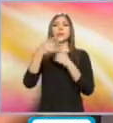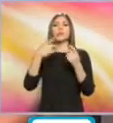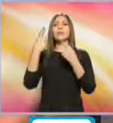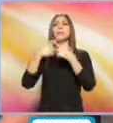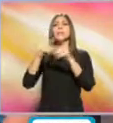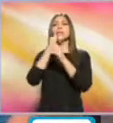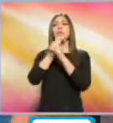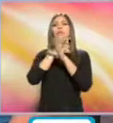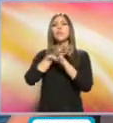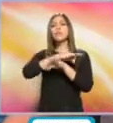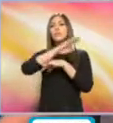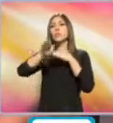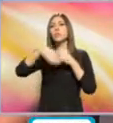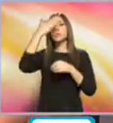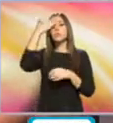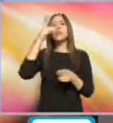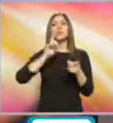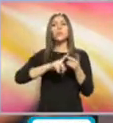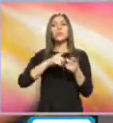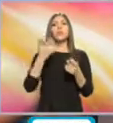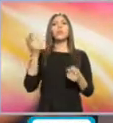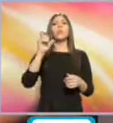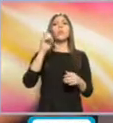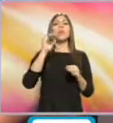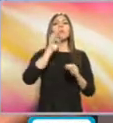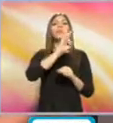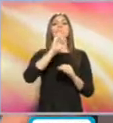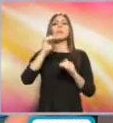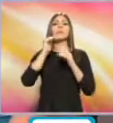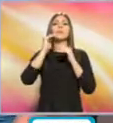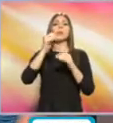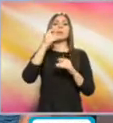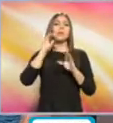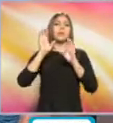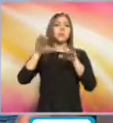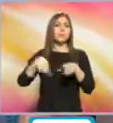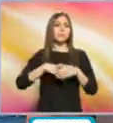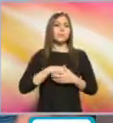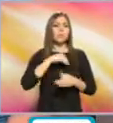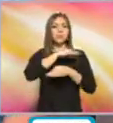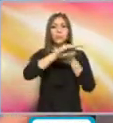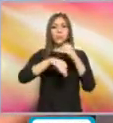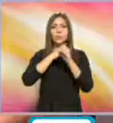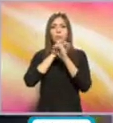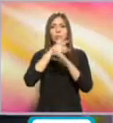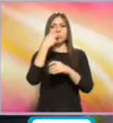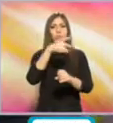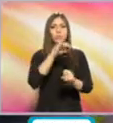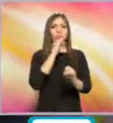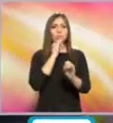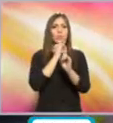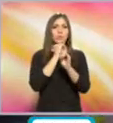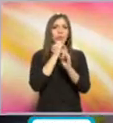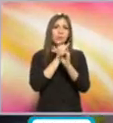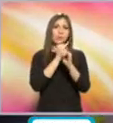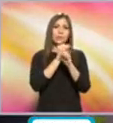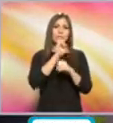la información y hasta cuándo tenemos la oportunidad de inscribirnos? Toda la información está en la página de la Secretaría de